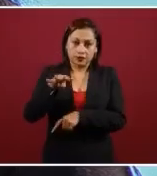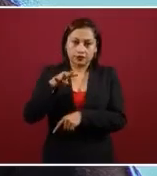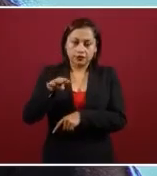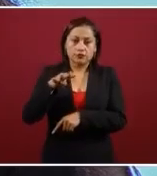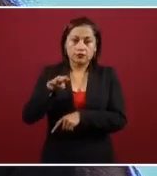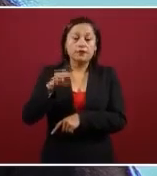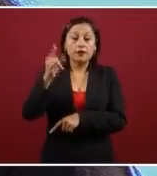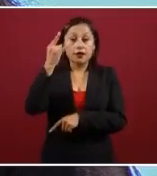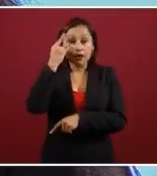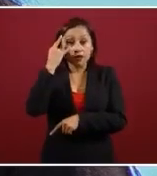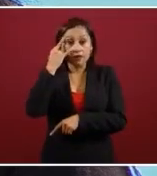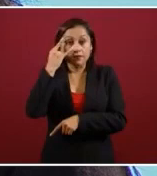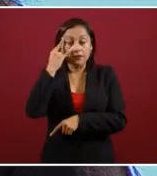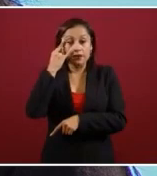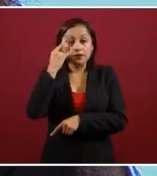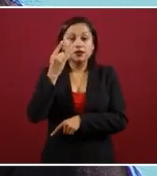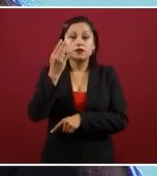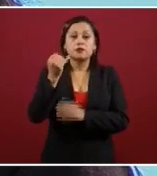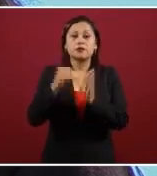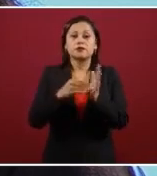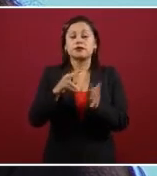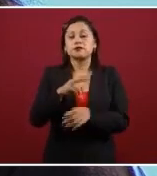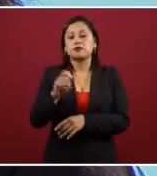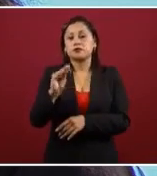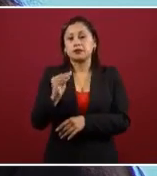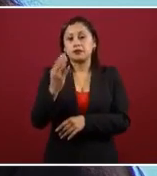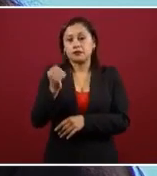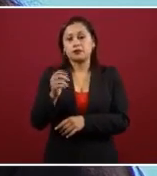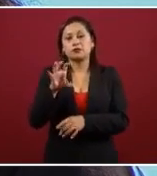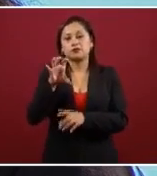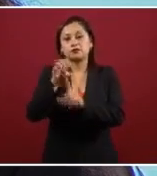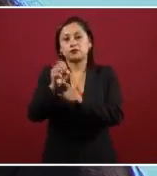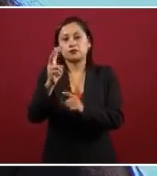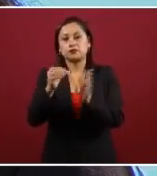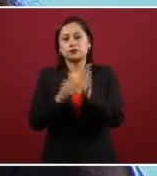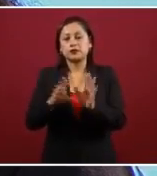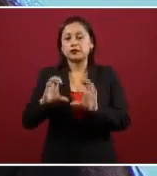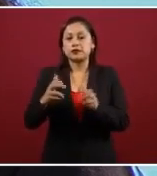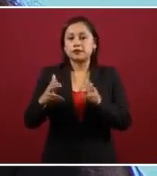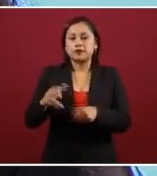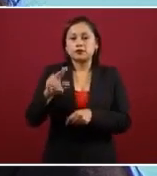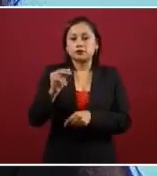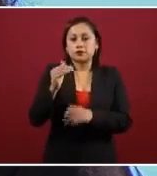10,000, tenemos 9,974. Chiapas, 80,000, tenemos